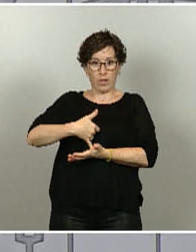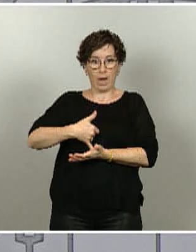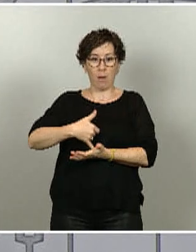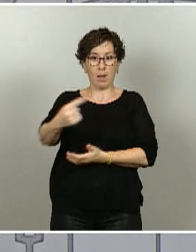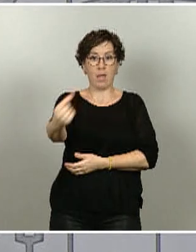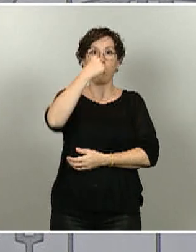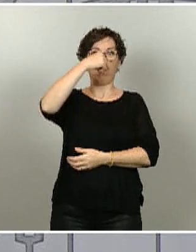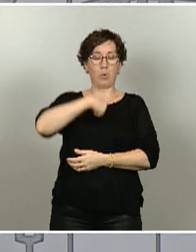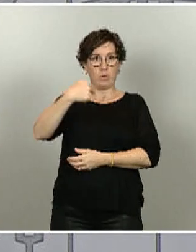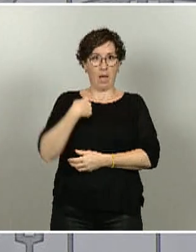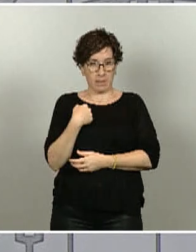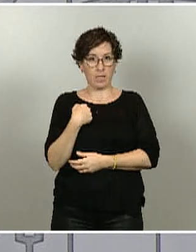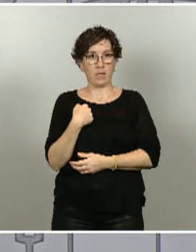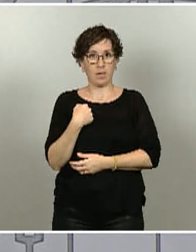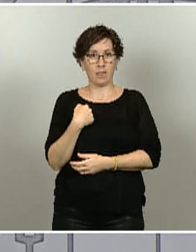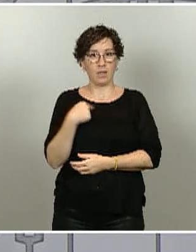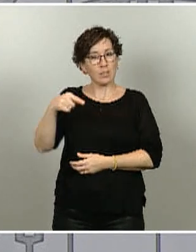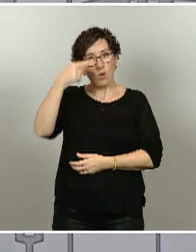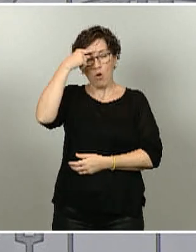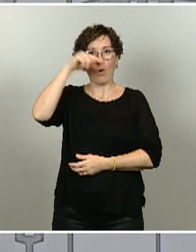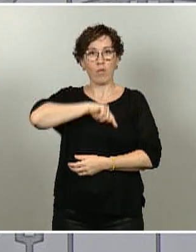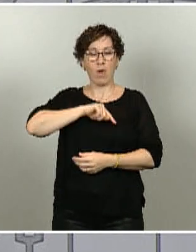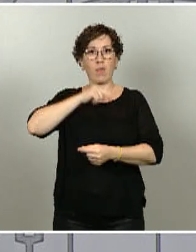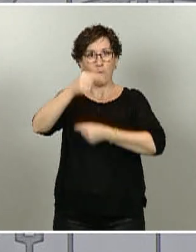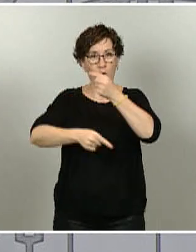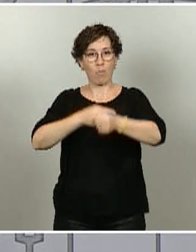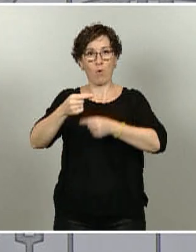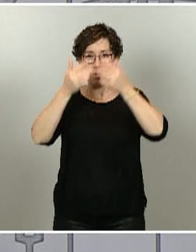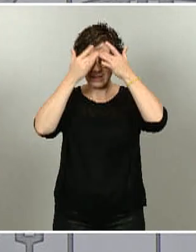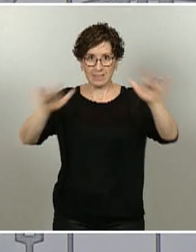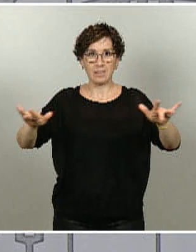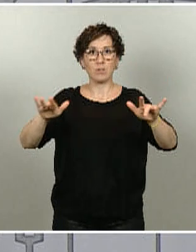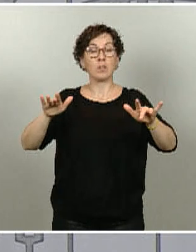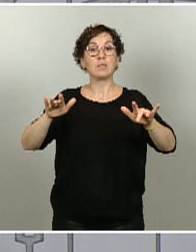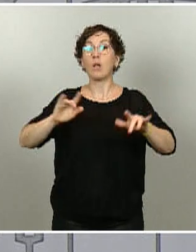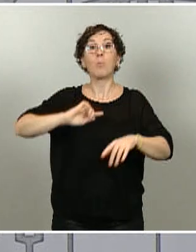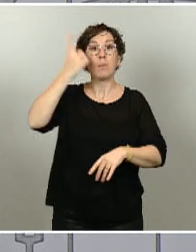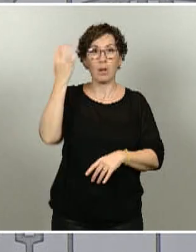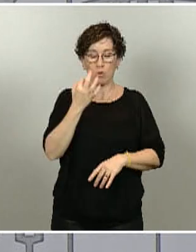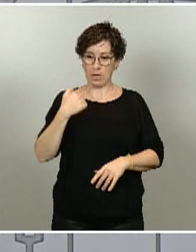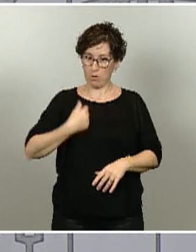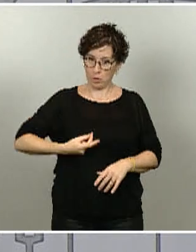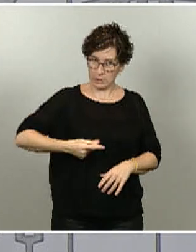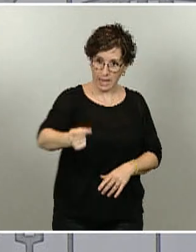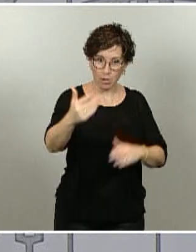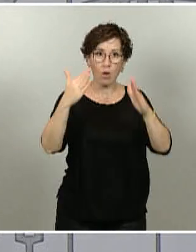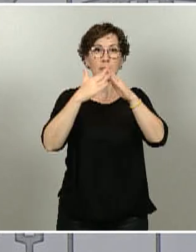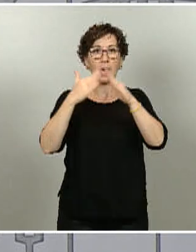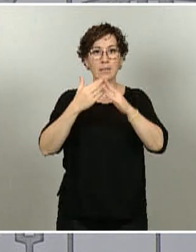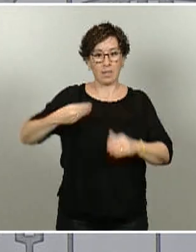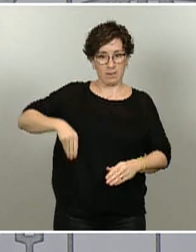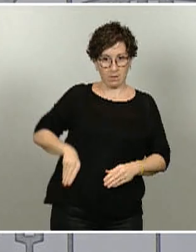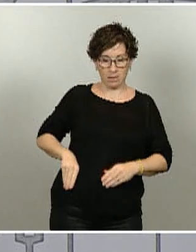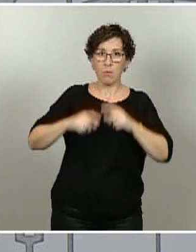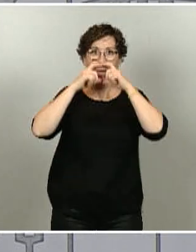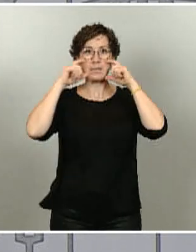tanto, es importante el primer paso a dar, que es salir de casa con la mascarilla. Y a partir de ahí hay que